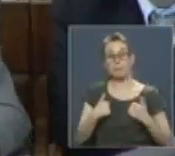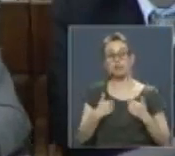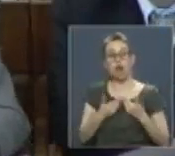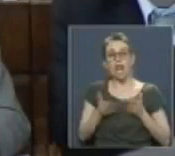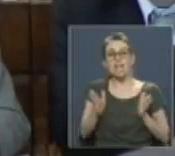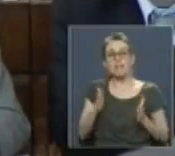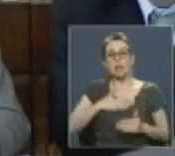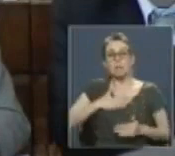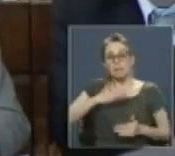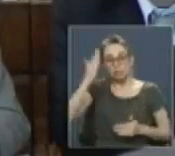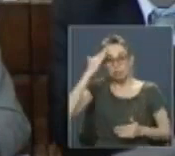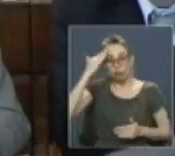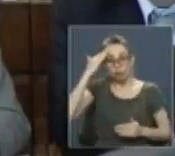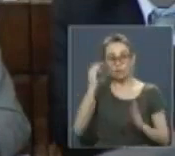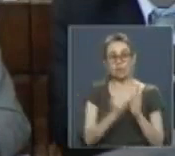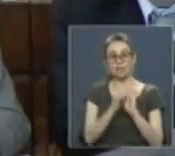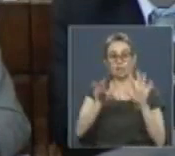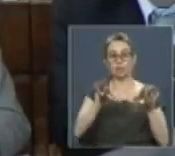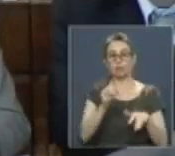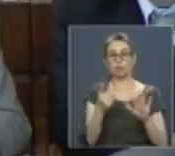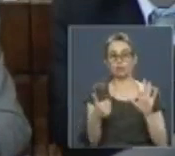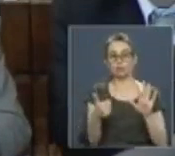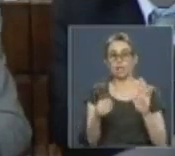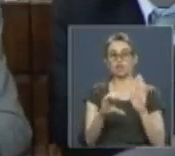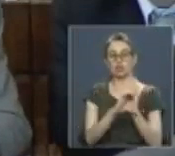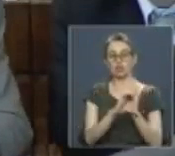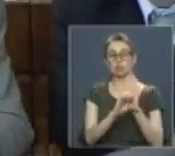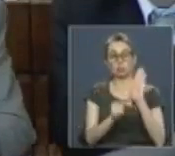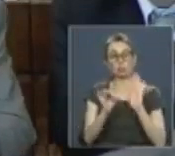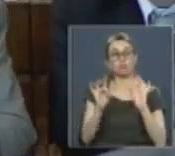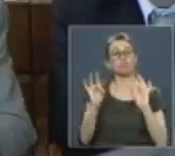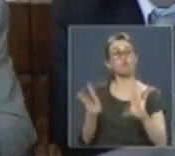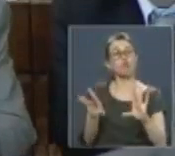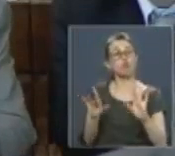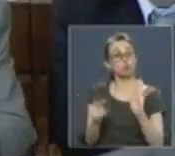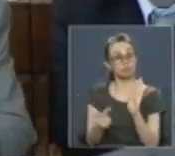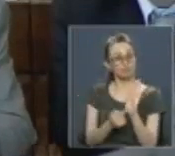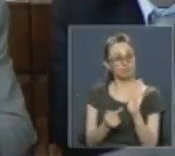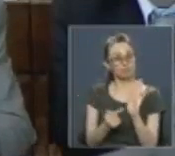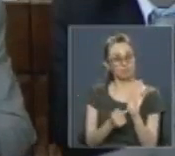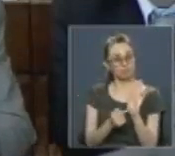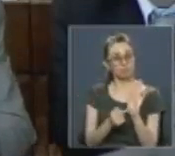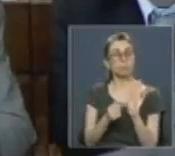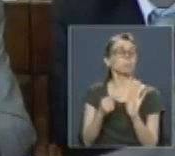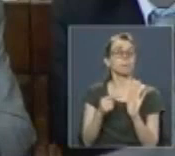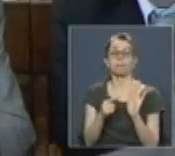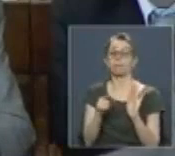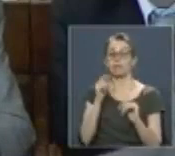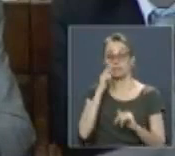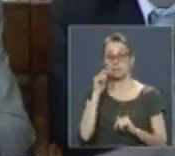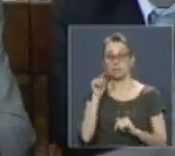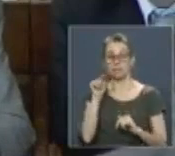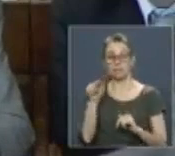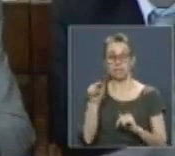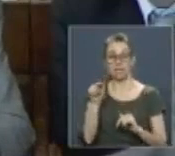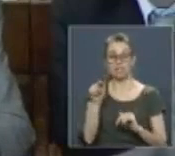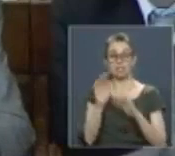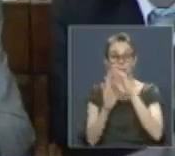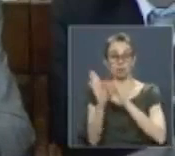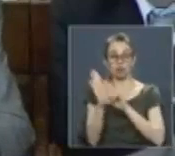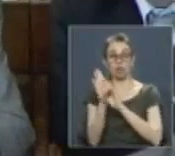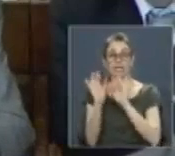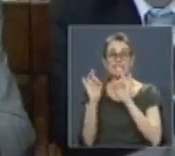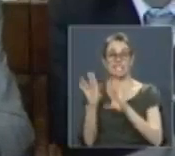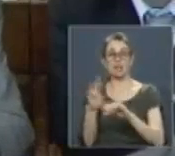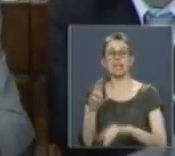establecido en el artículo 19, número 6 de nuestra Constitución, y por lo tanto, Resulta inconstitucional establecerse